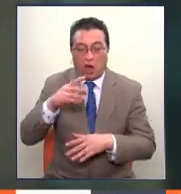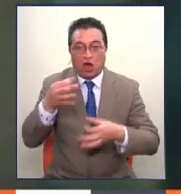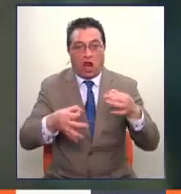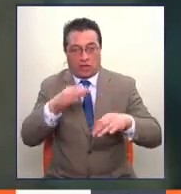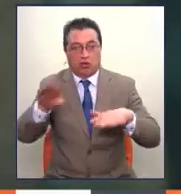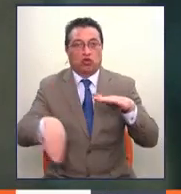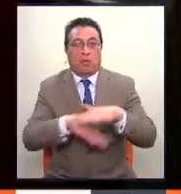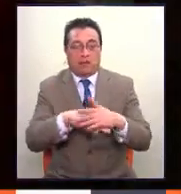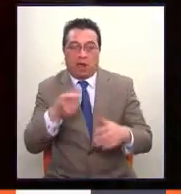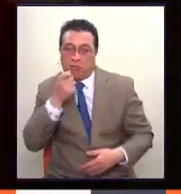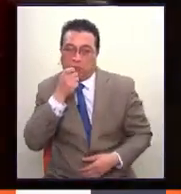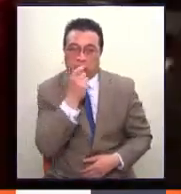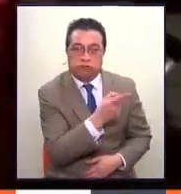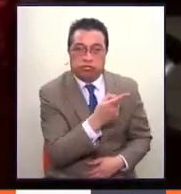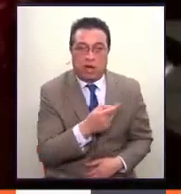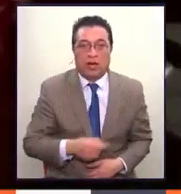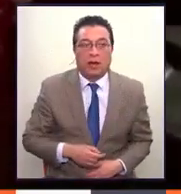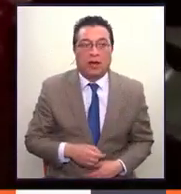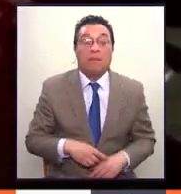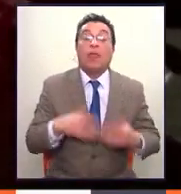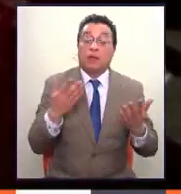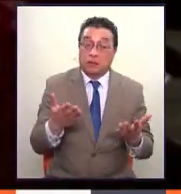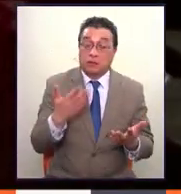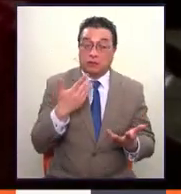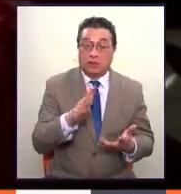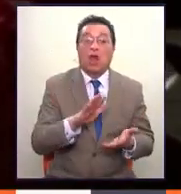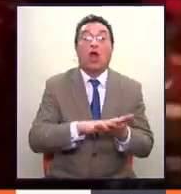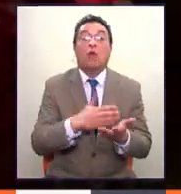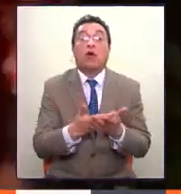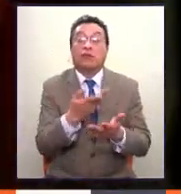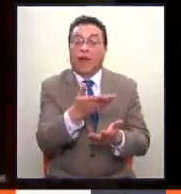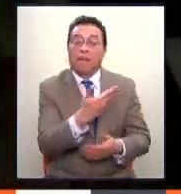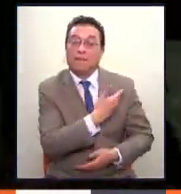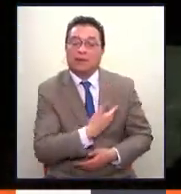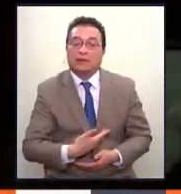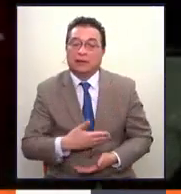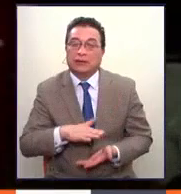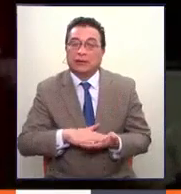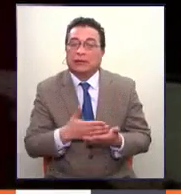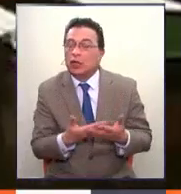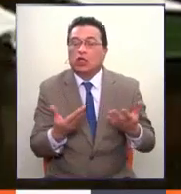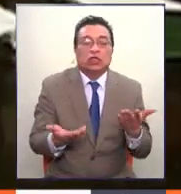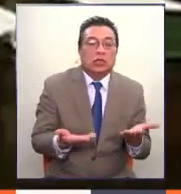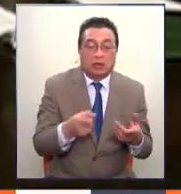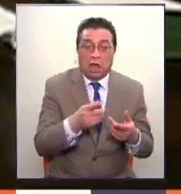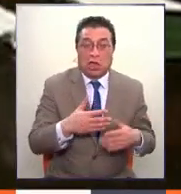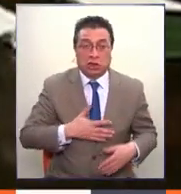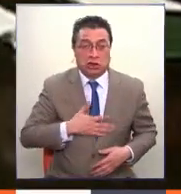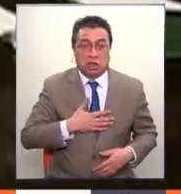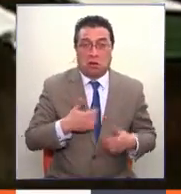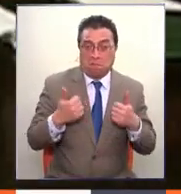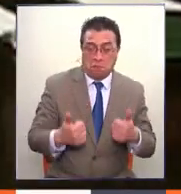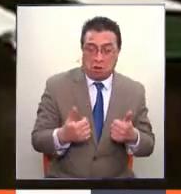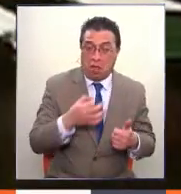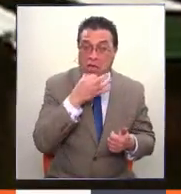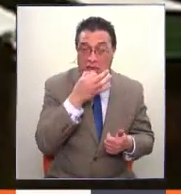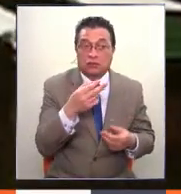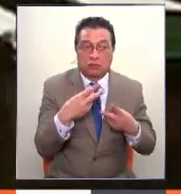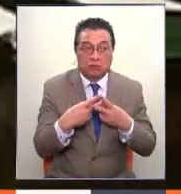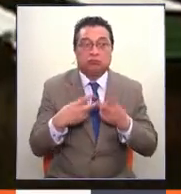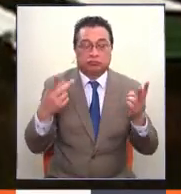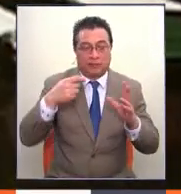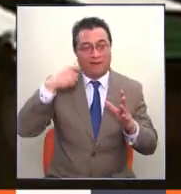país. Ahora, más allá de eso, hablando del estado de salud de Jair Bolsonaro, él ha dicho que se siente bien y al respecto publicó un